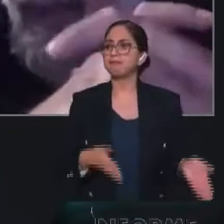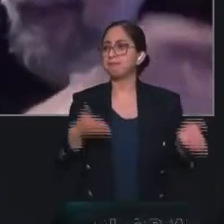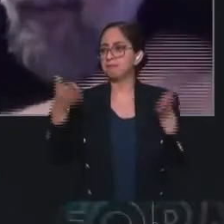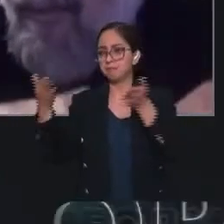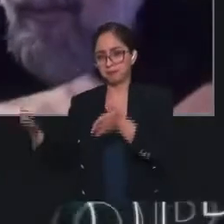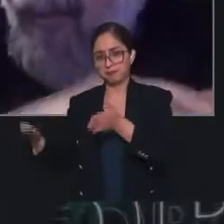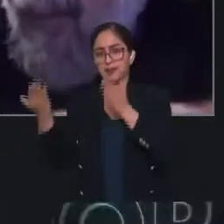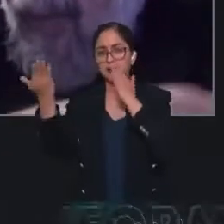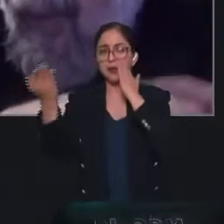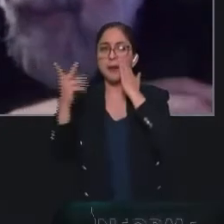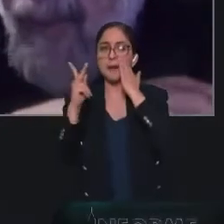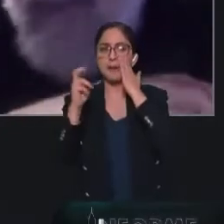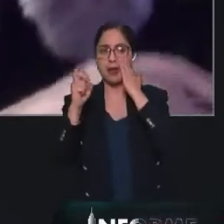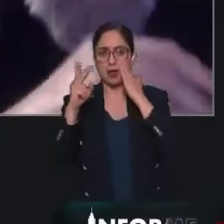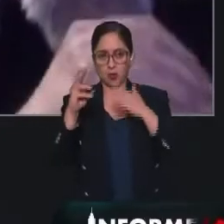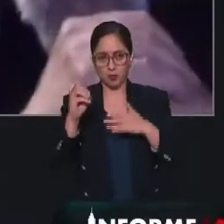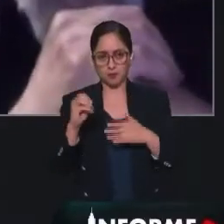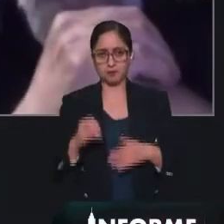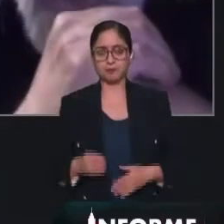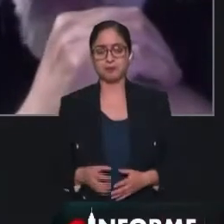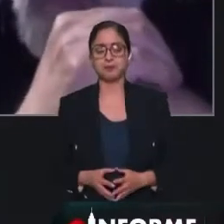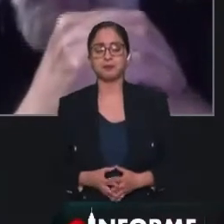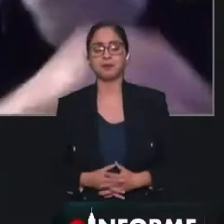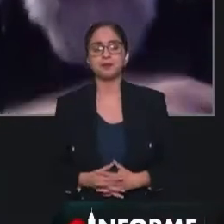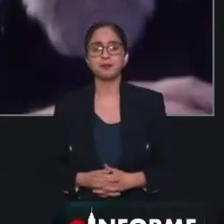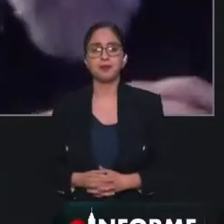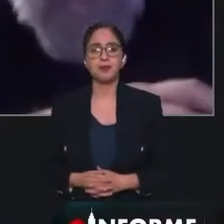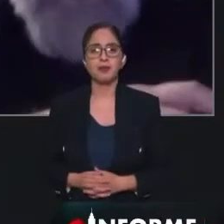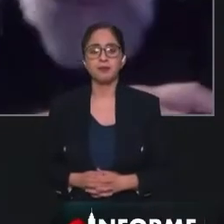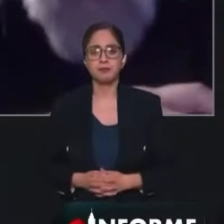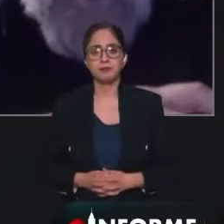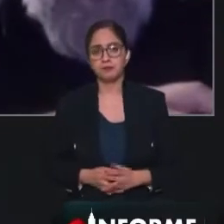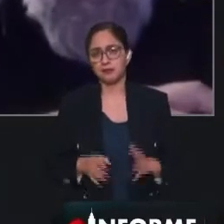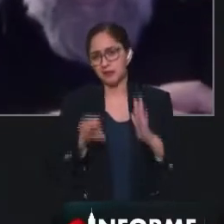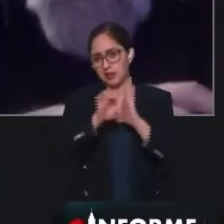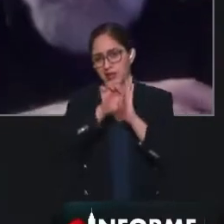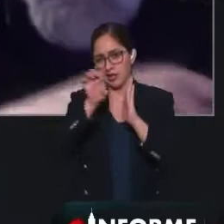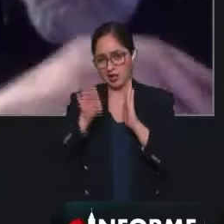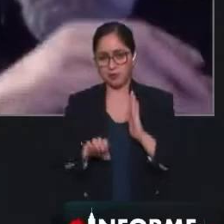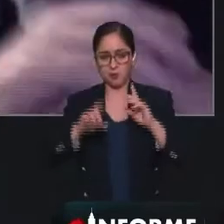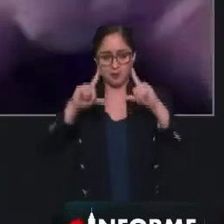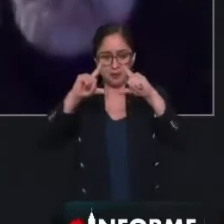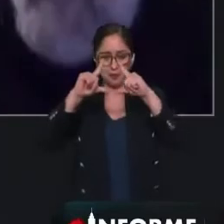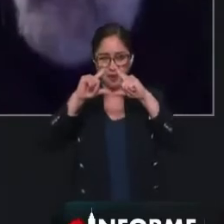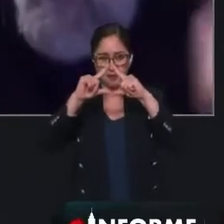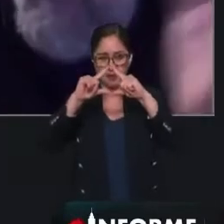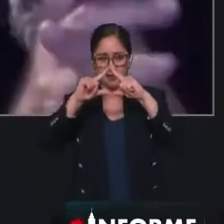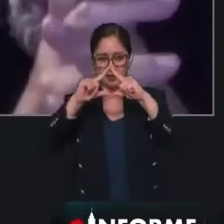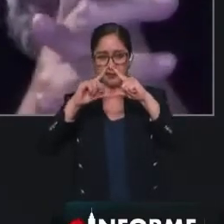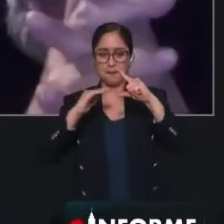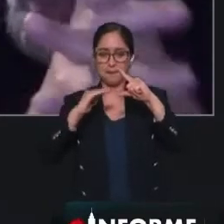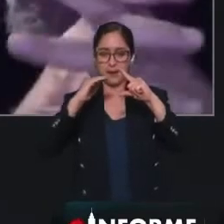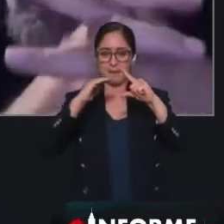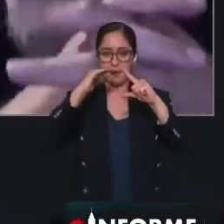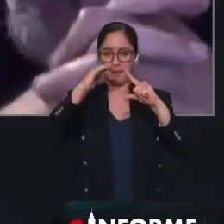es que en la base de la pirámide social la vida ha cambiado.